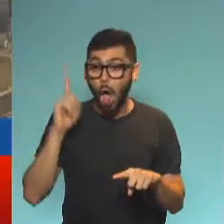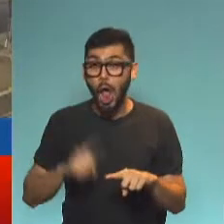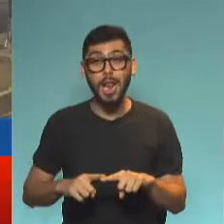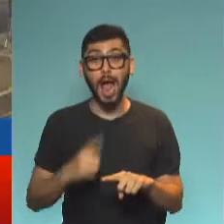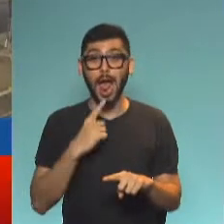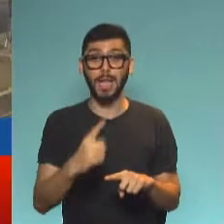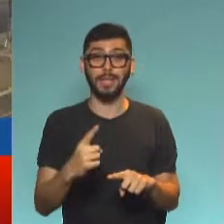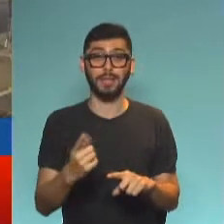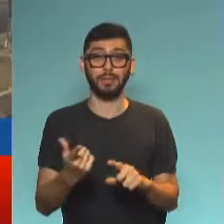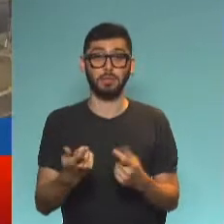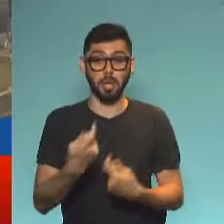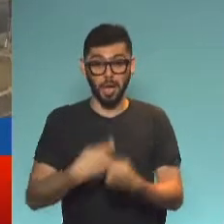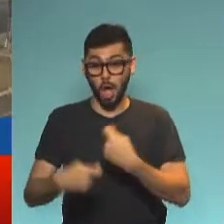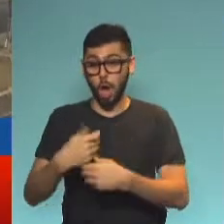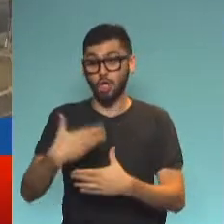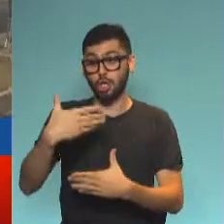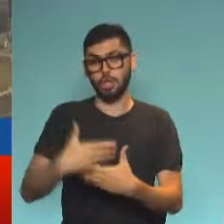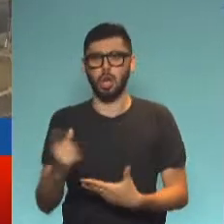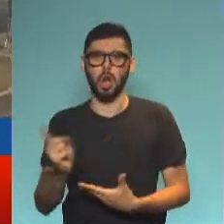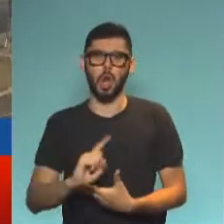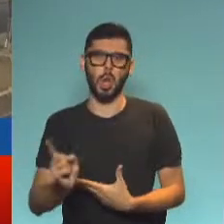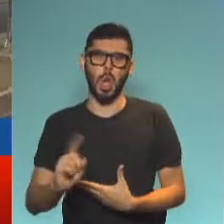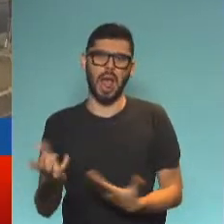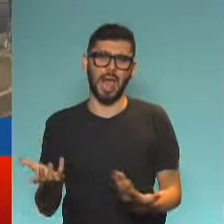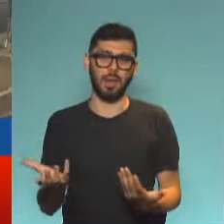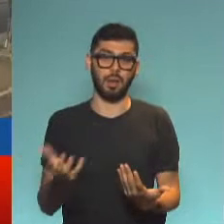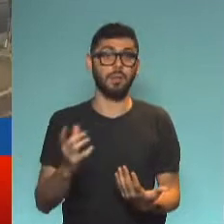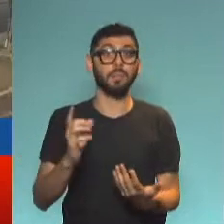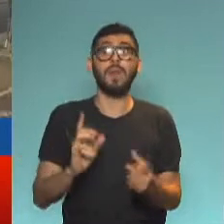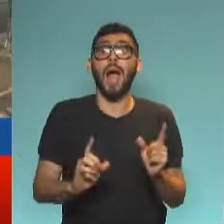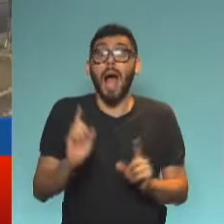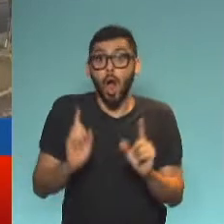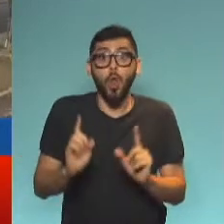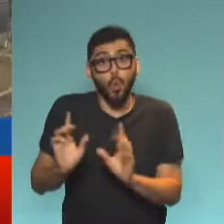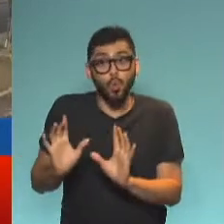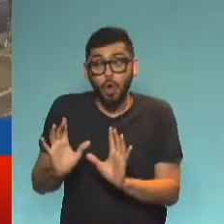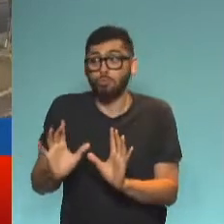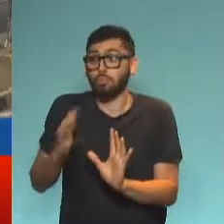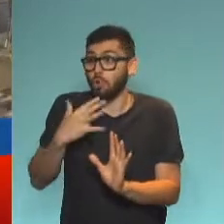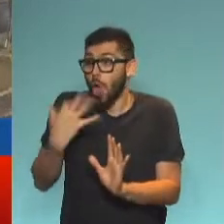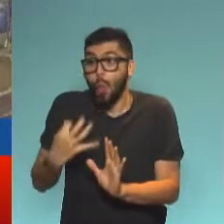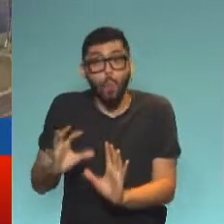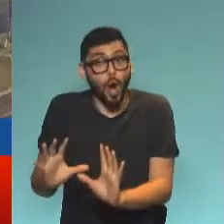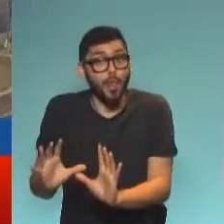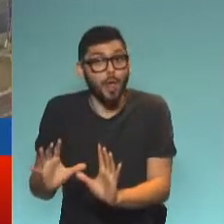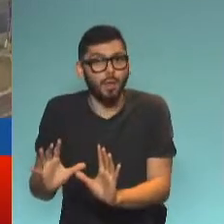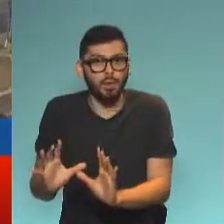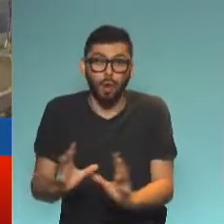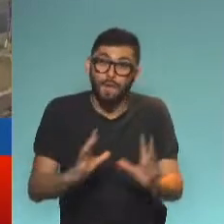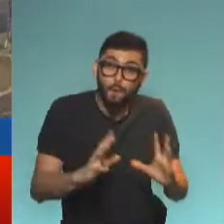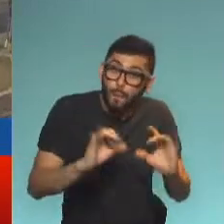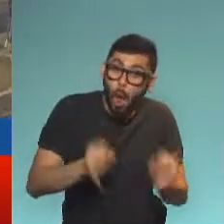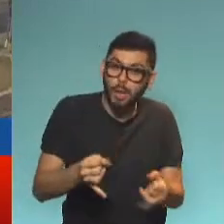puede tener los negocios cerrados, no se puede tener, que en algunos aspectos y algunos casos es cierto, y se va a jugar al